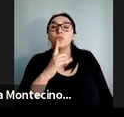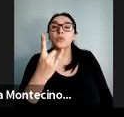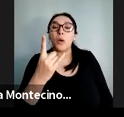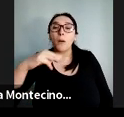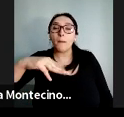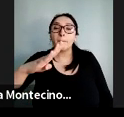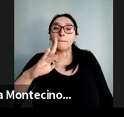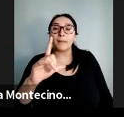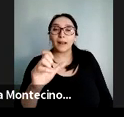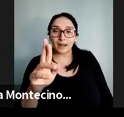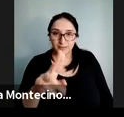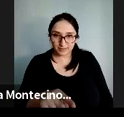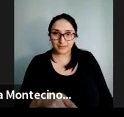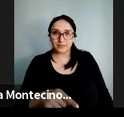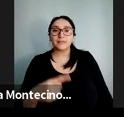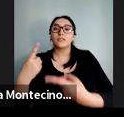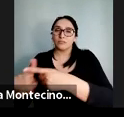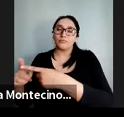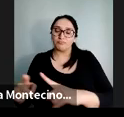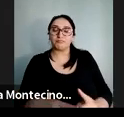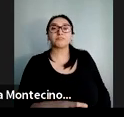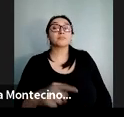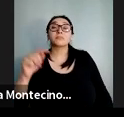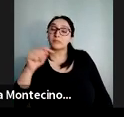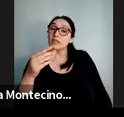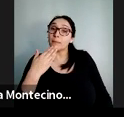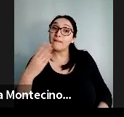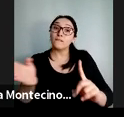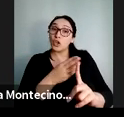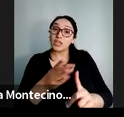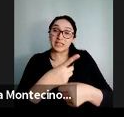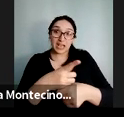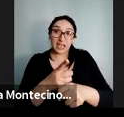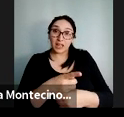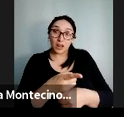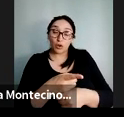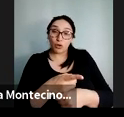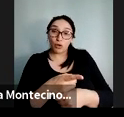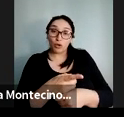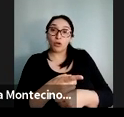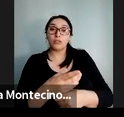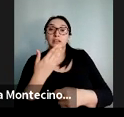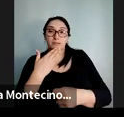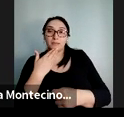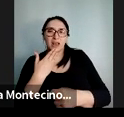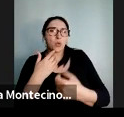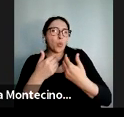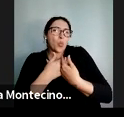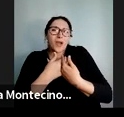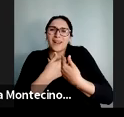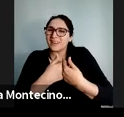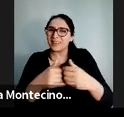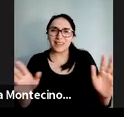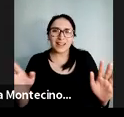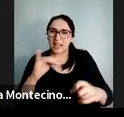También hay que entender de que cuando hablamos de violencia de género en Internet, puede ser una violencia ejercida a través de cualquiera de estas